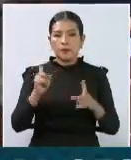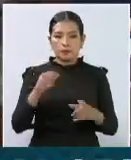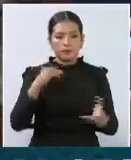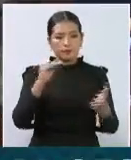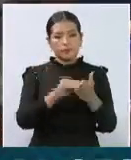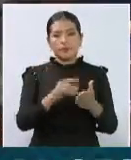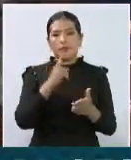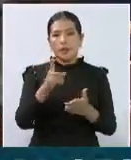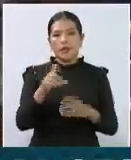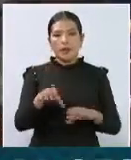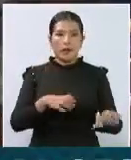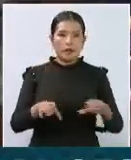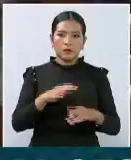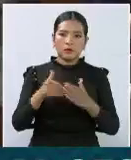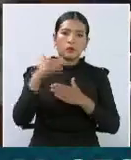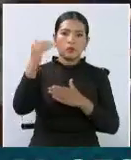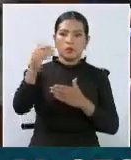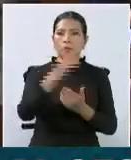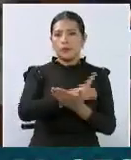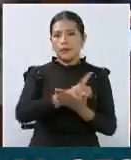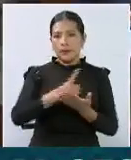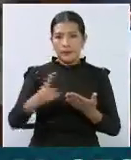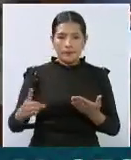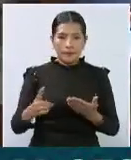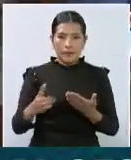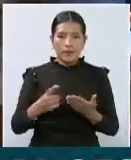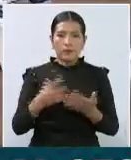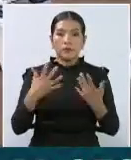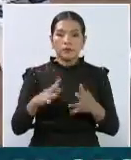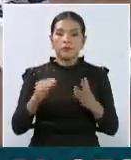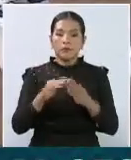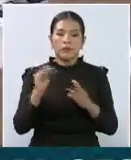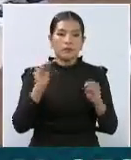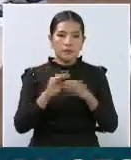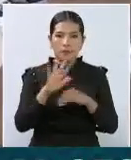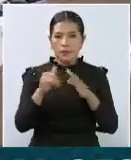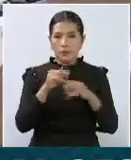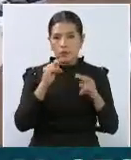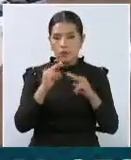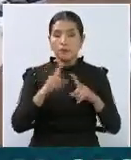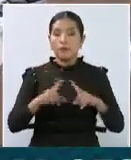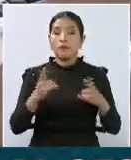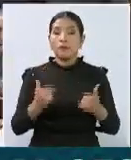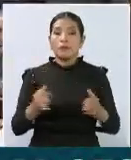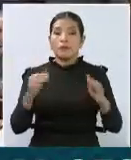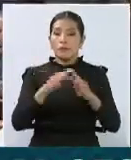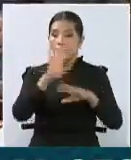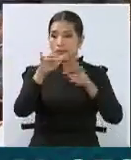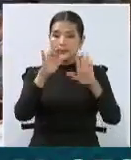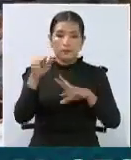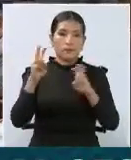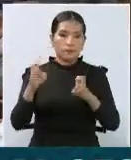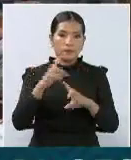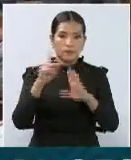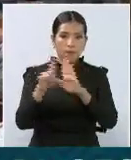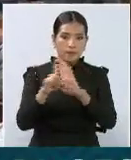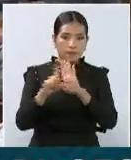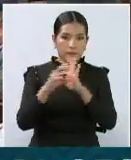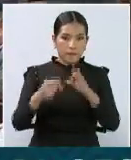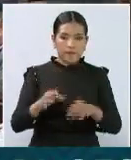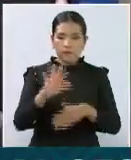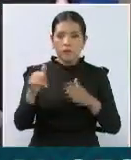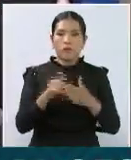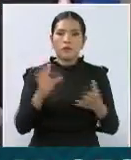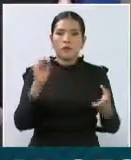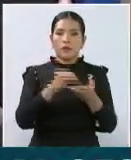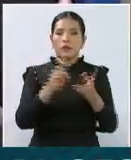que ser la próxima semana. Todavía no tenemos una data oficial. Se hace un llamado a legisladores a que puedan realizar la aprobación de esta